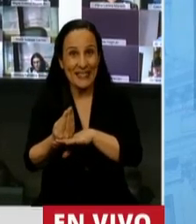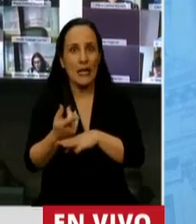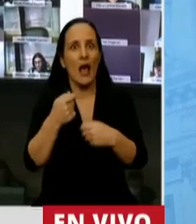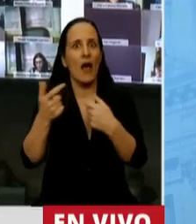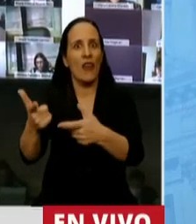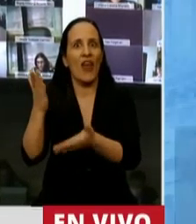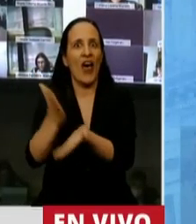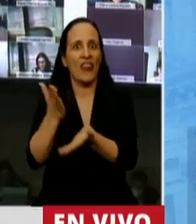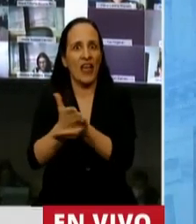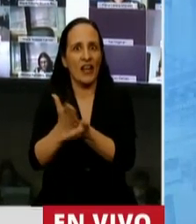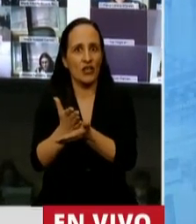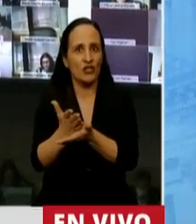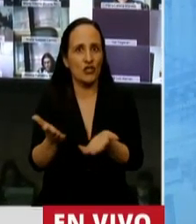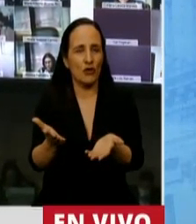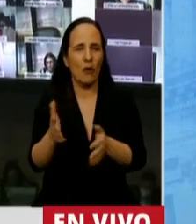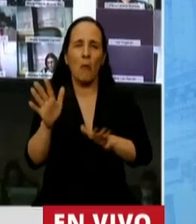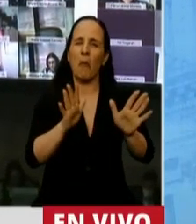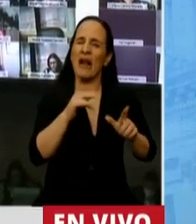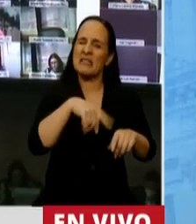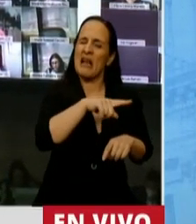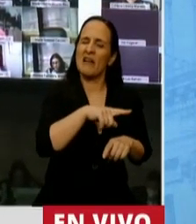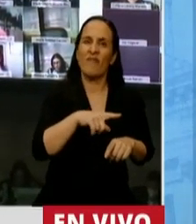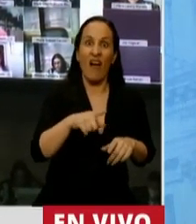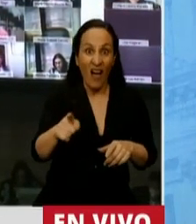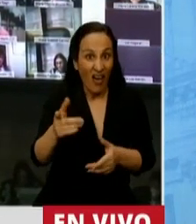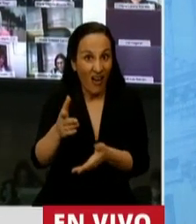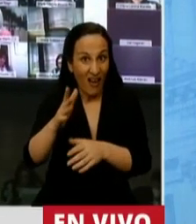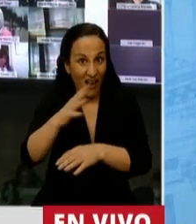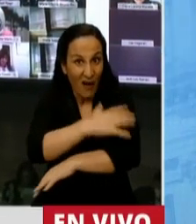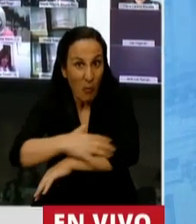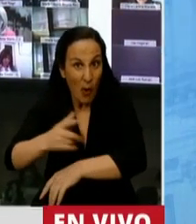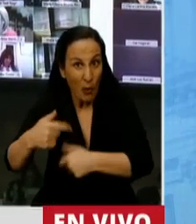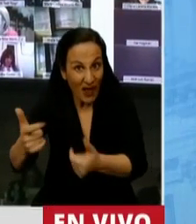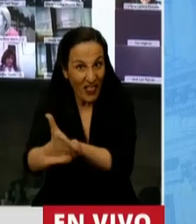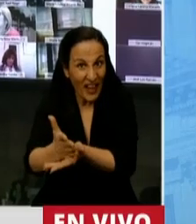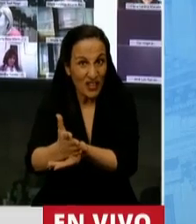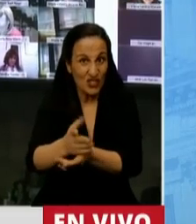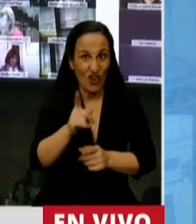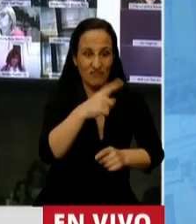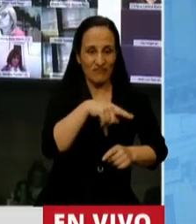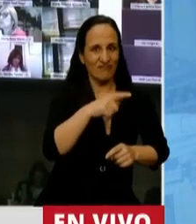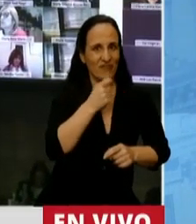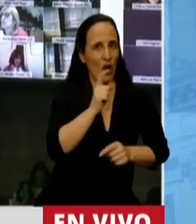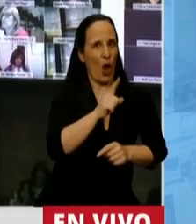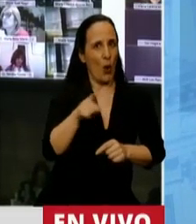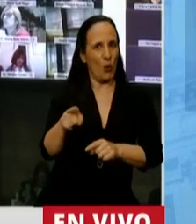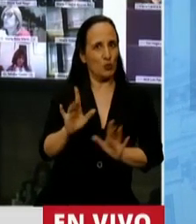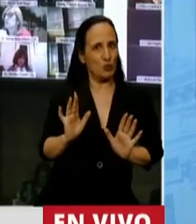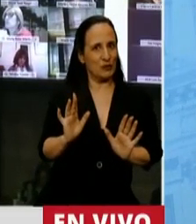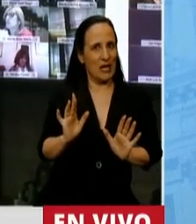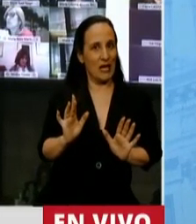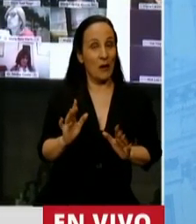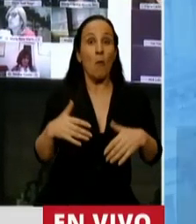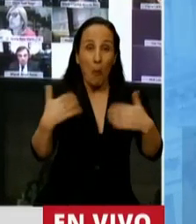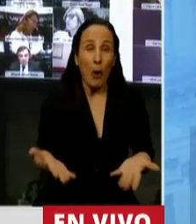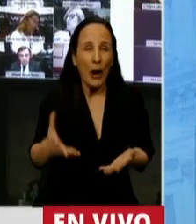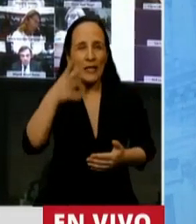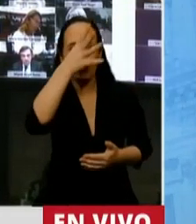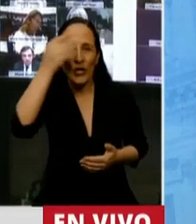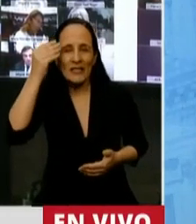no le gusta que la gente pobre tenga derecho. Y es por eso, señor presidente, que Cristina